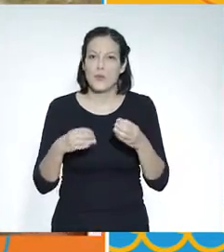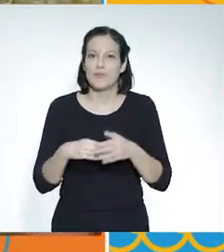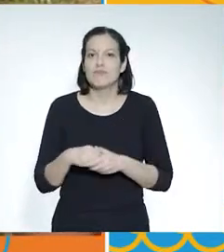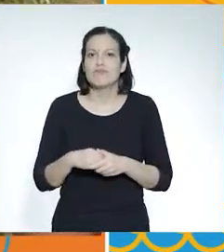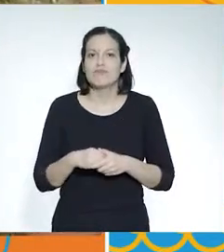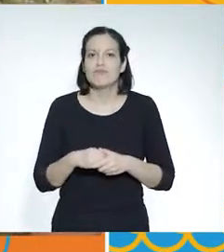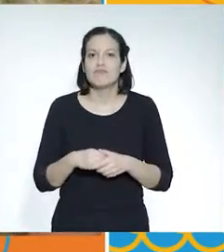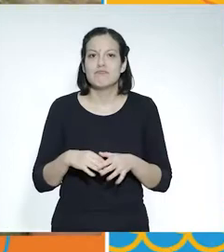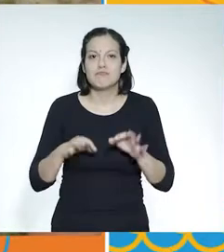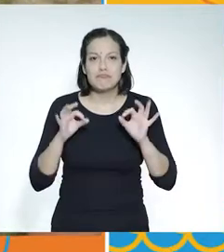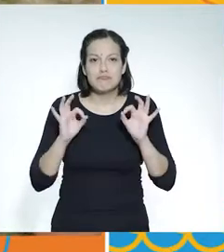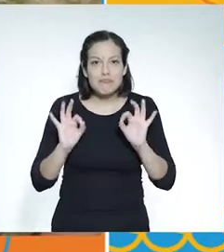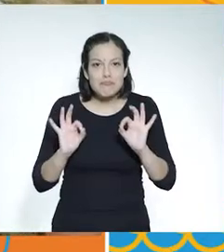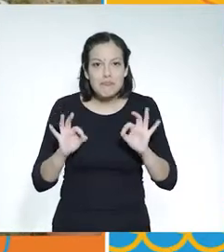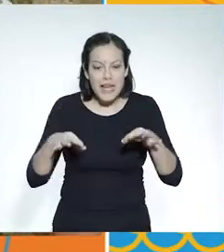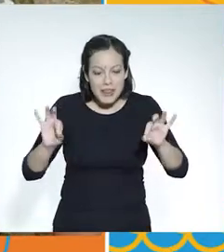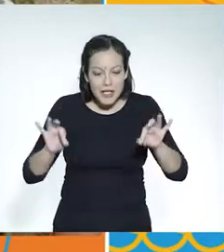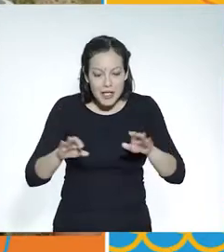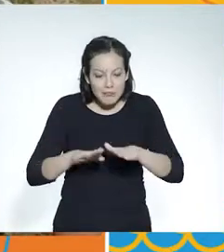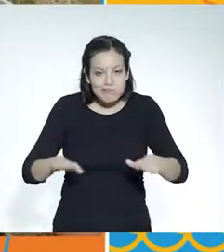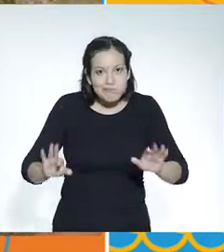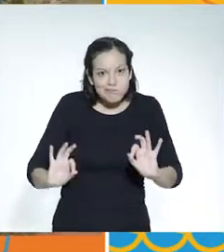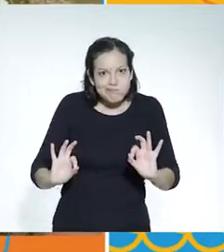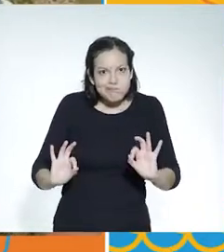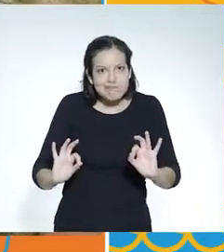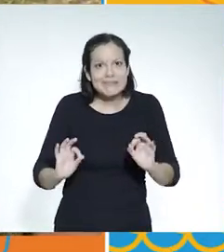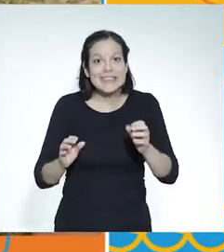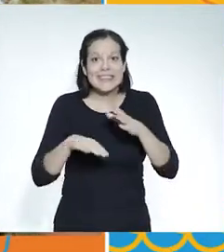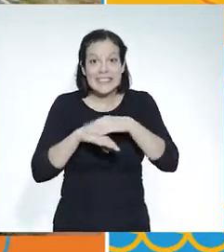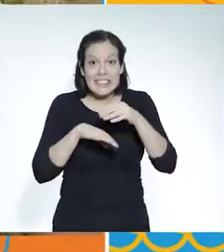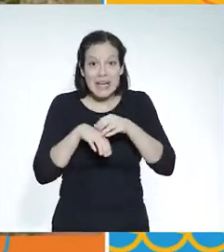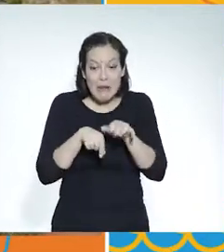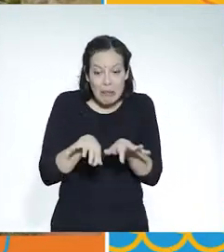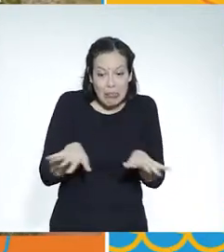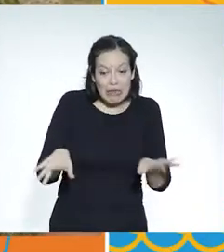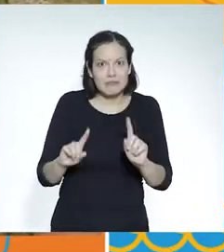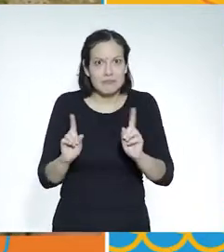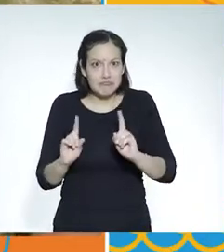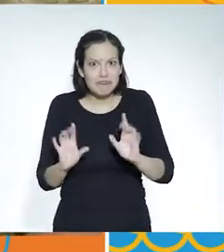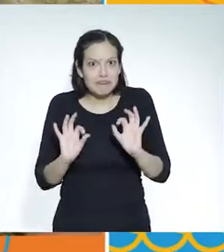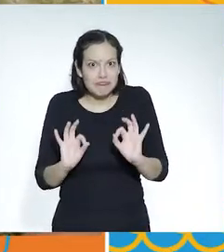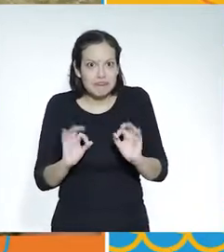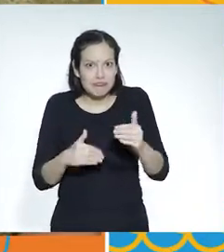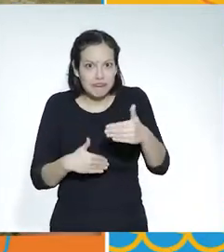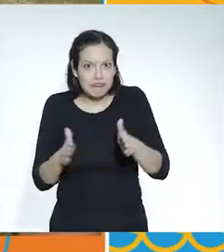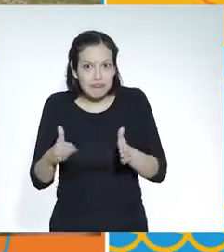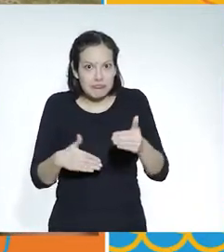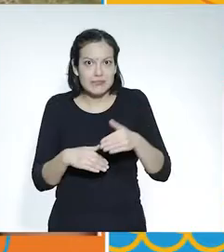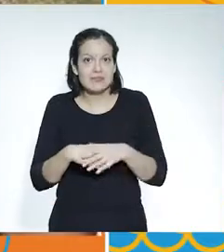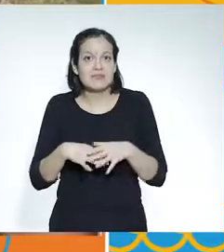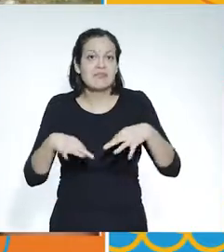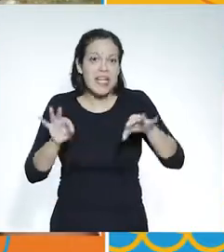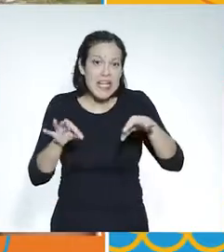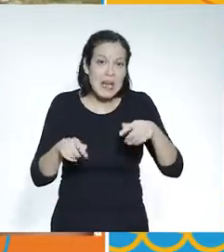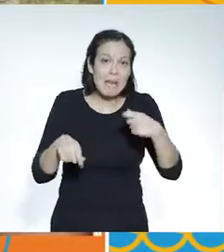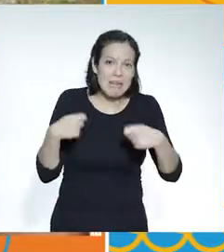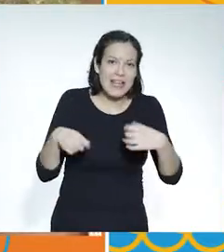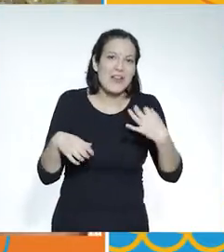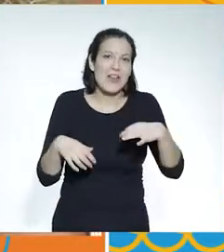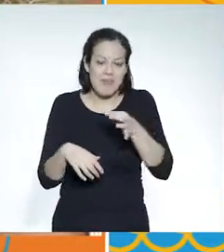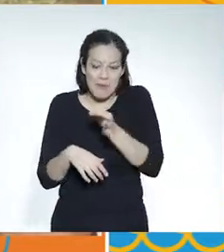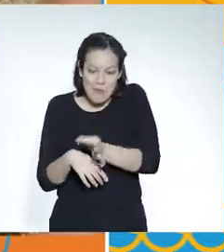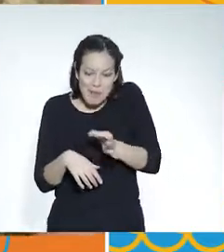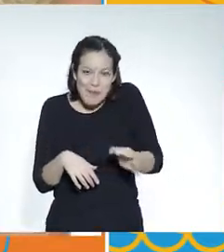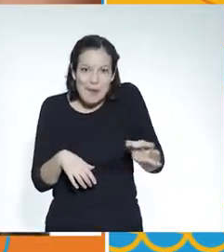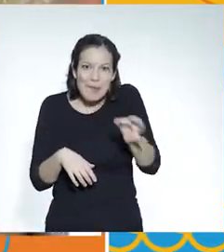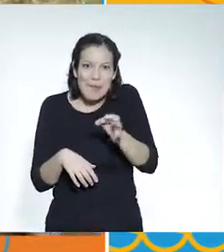Se acomoda bien en la base, cosa que la tierra no se nos vaya por debajo. Y la tela tiene que tener, o sea, la tela o el plástico tiene que tener agujeritos como para